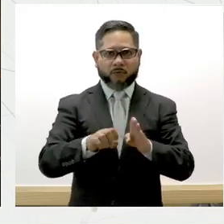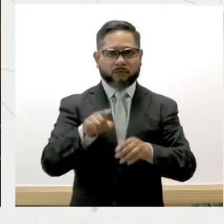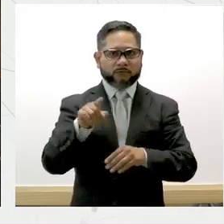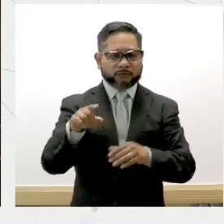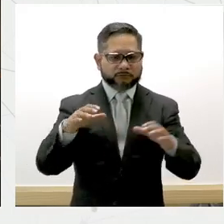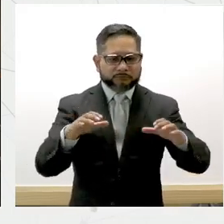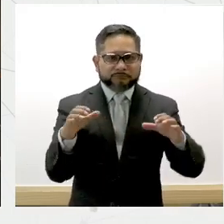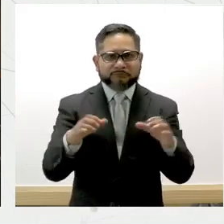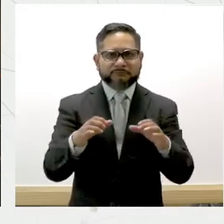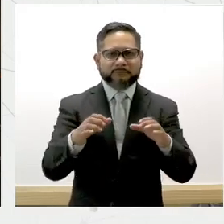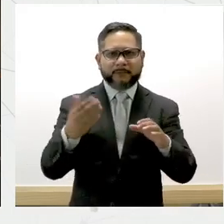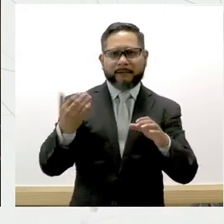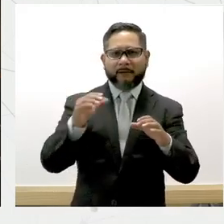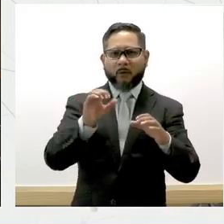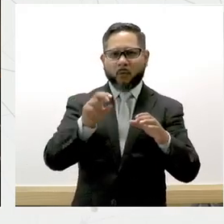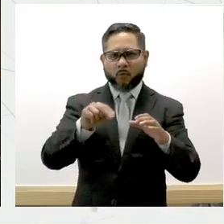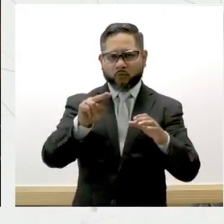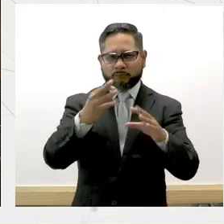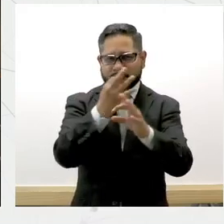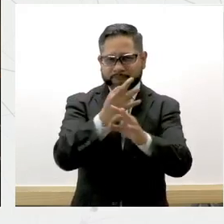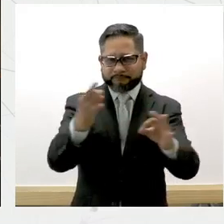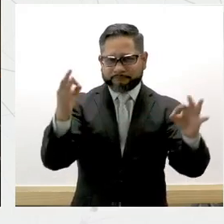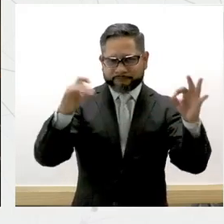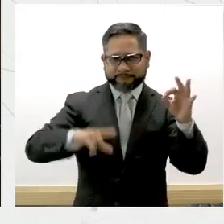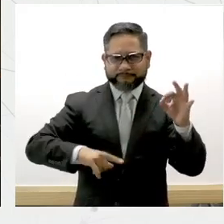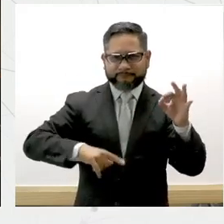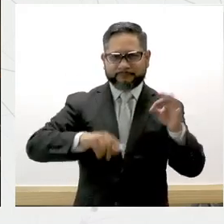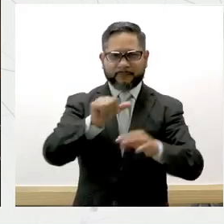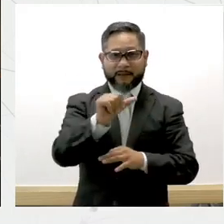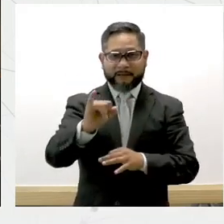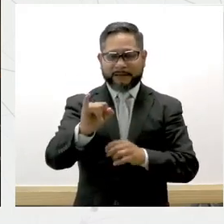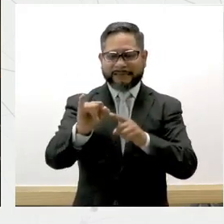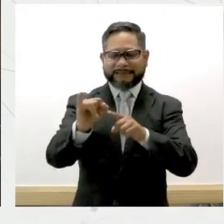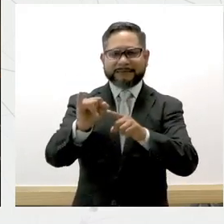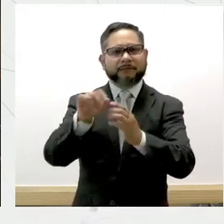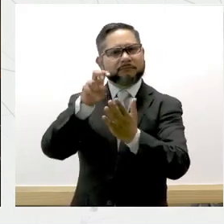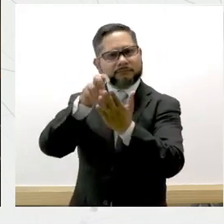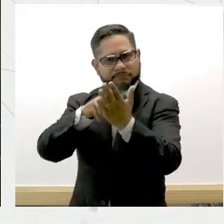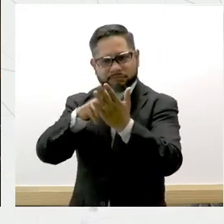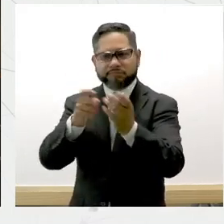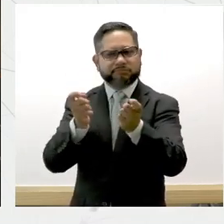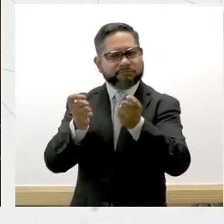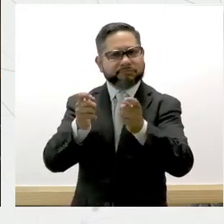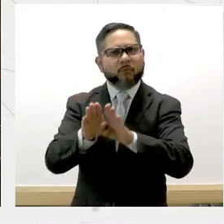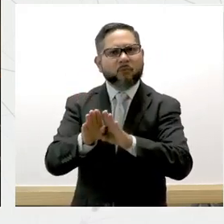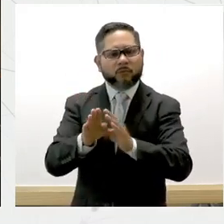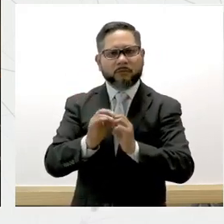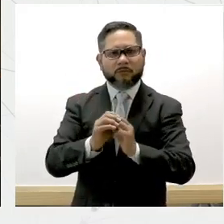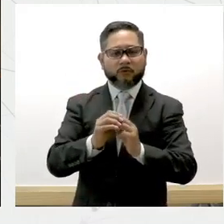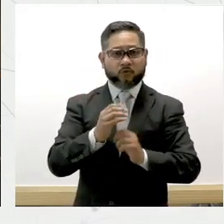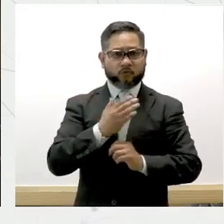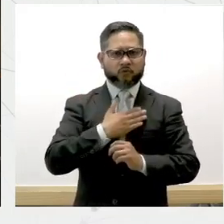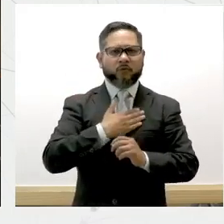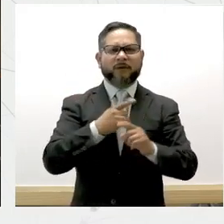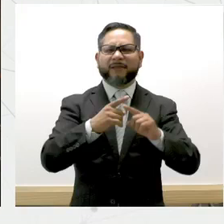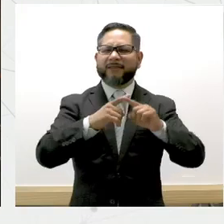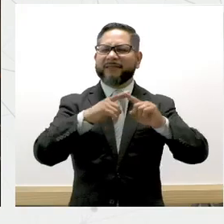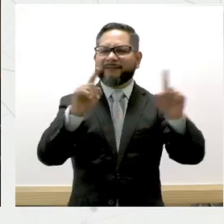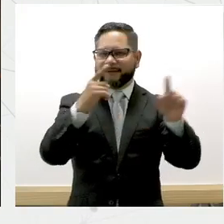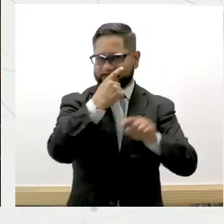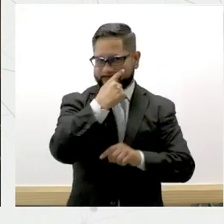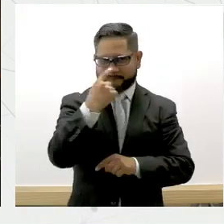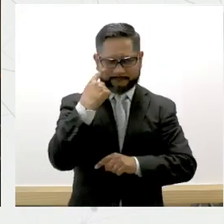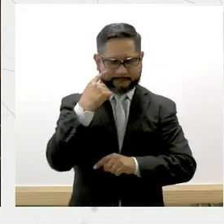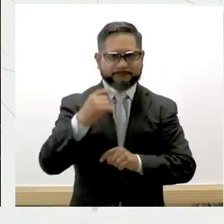acaba de publicar su documento sobre gobernanza de la IA, ¿no?, de la inteligencia artificial, pero yo lo voy a hacer desde otra mirada. Y